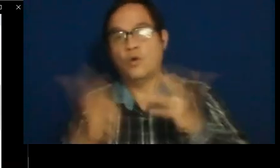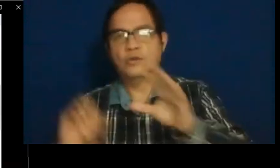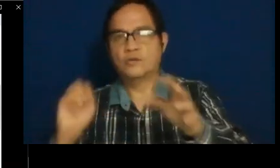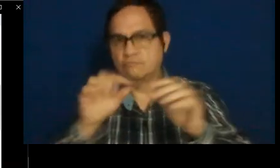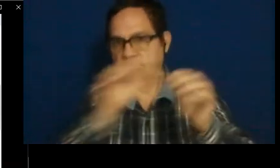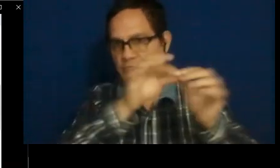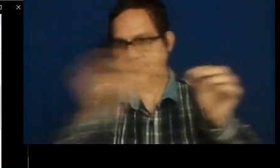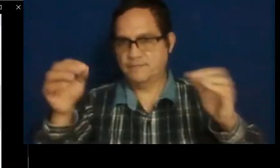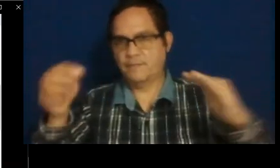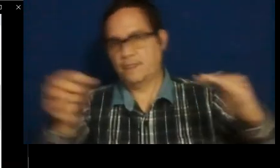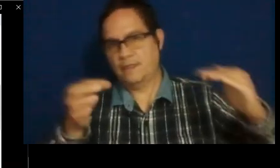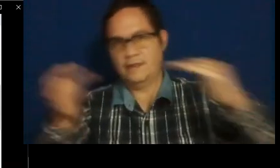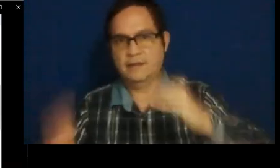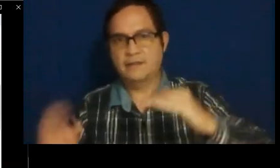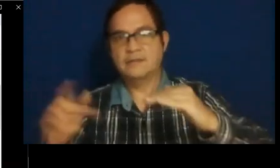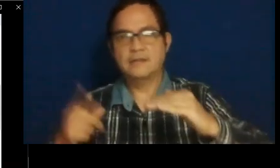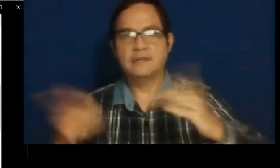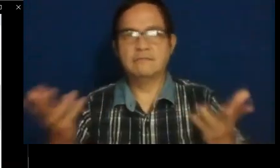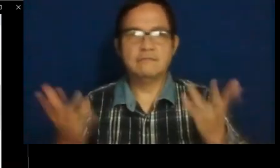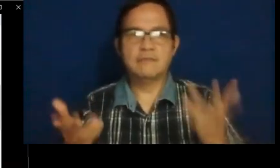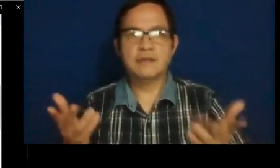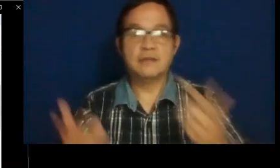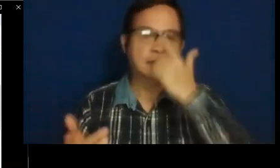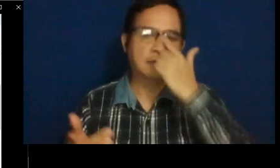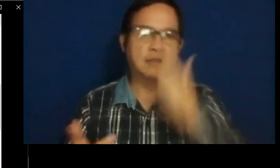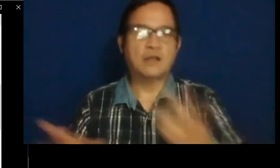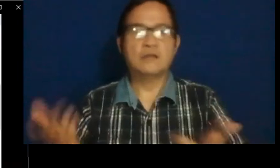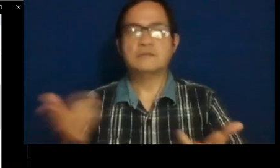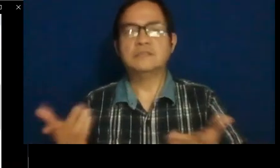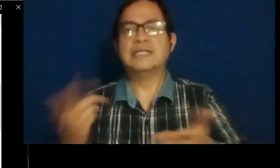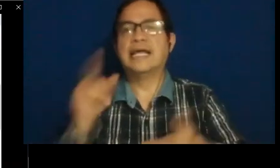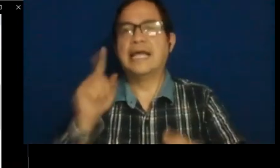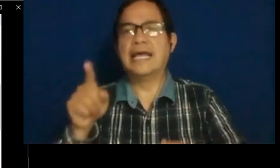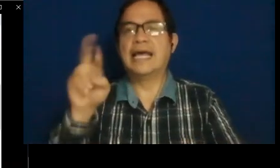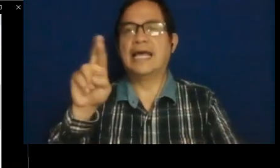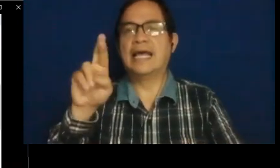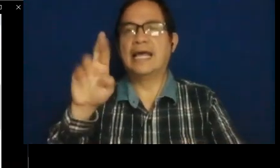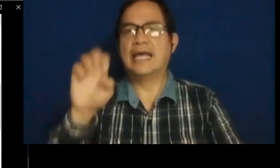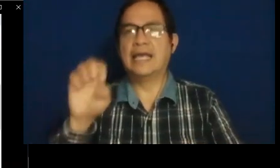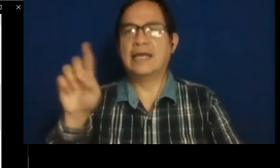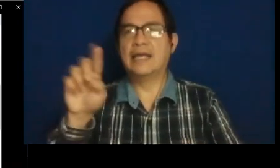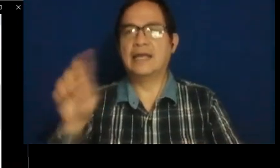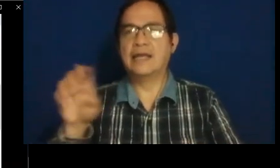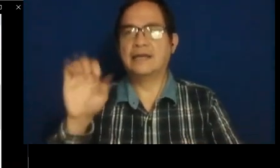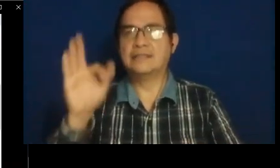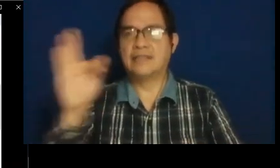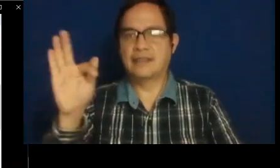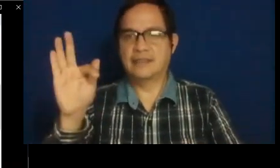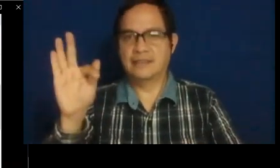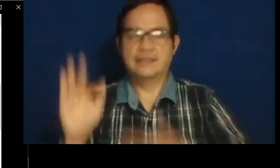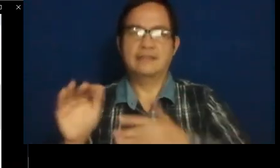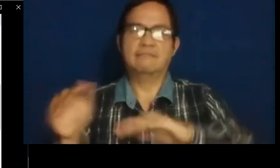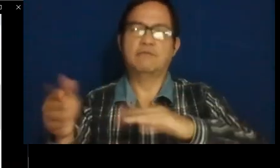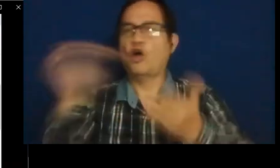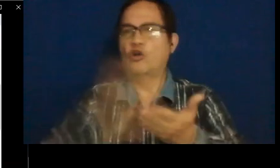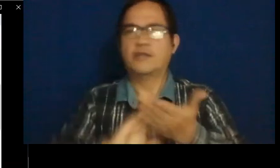segundo lanzamiento yo aquí ya no puedo mover los elementos. ¿Por qué? Porque yo debo resetear el simulador. Al darle clic en Reset,